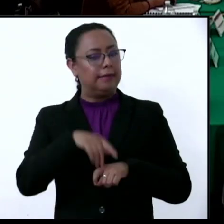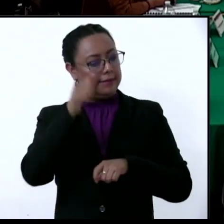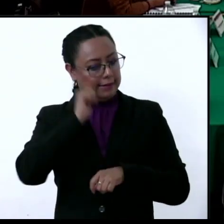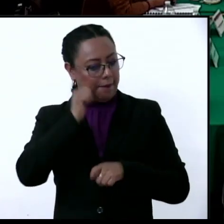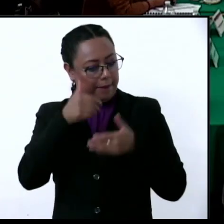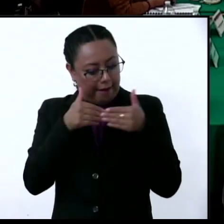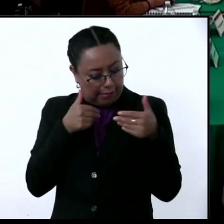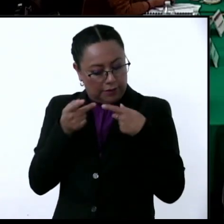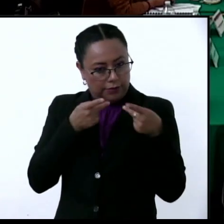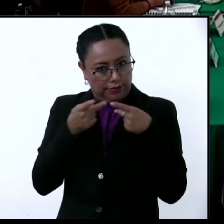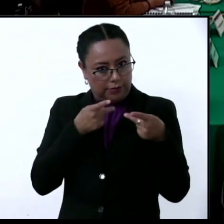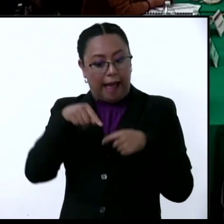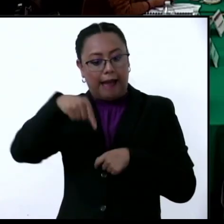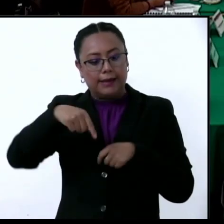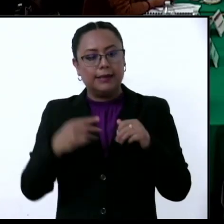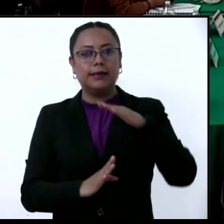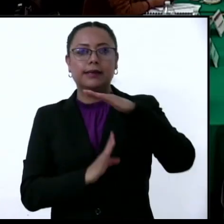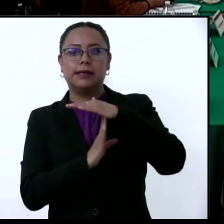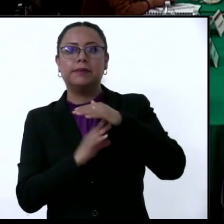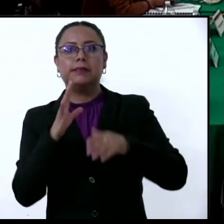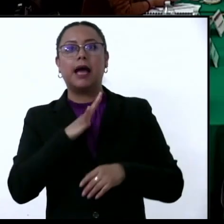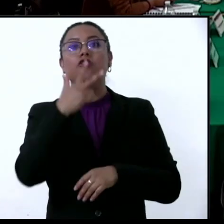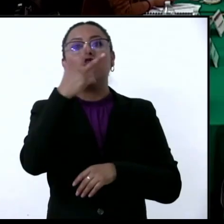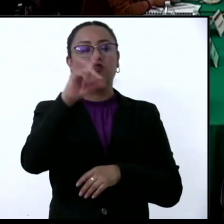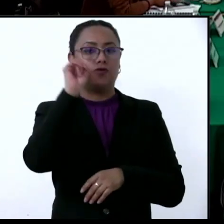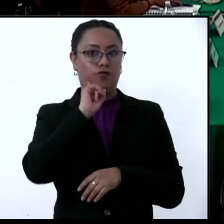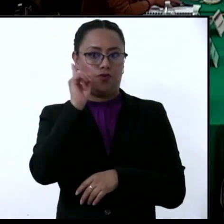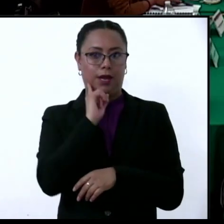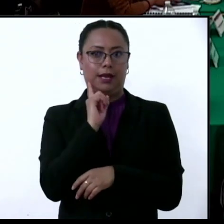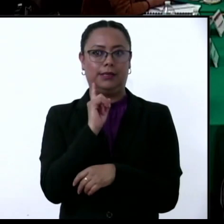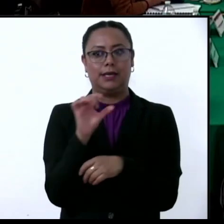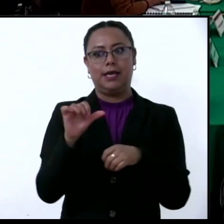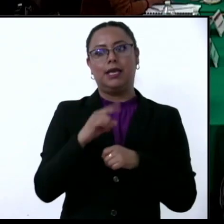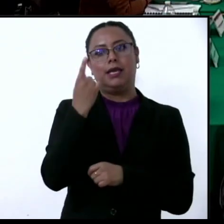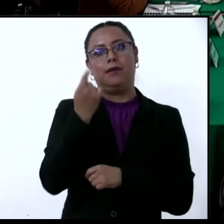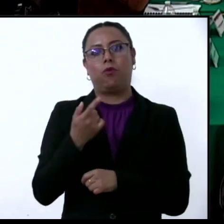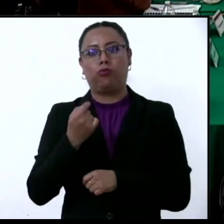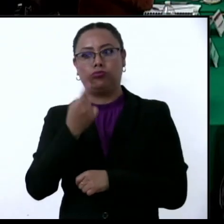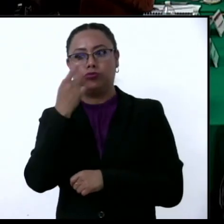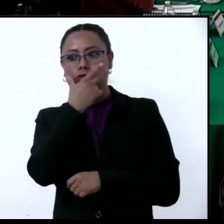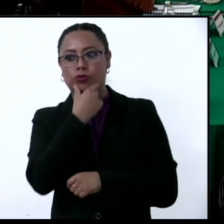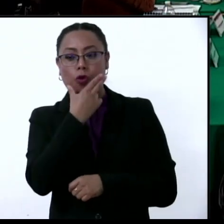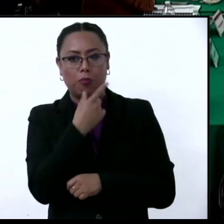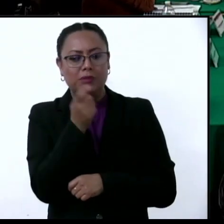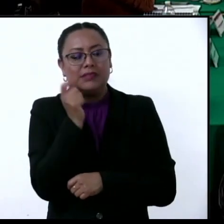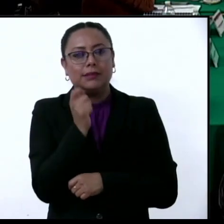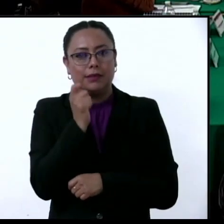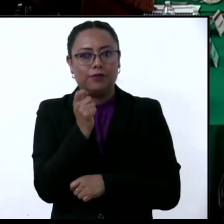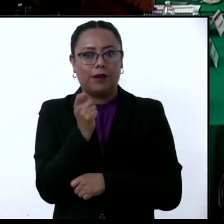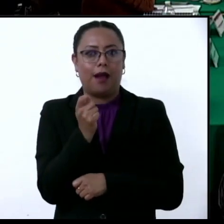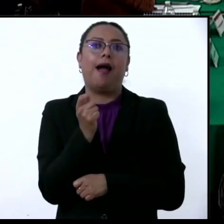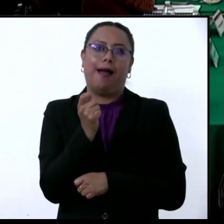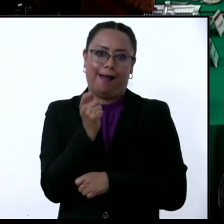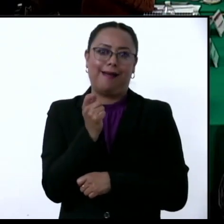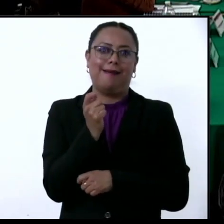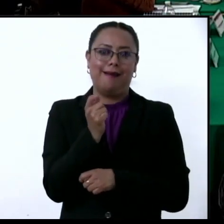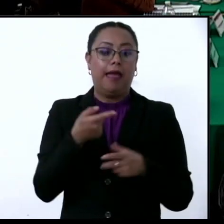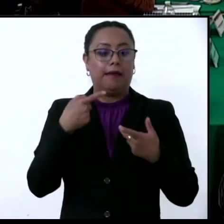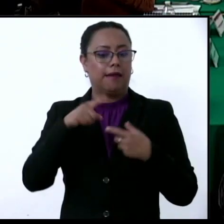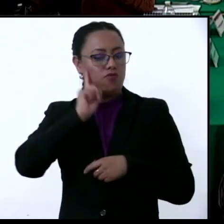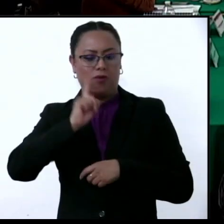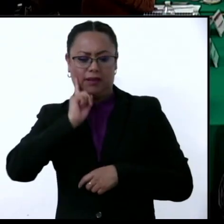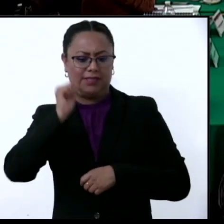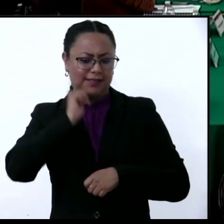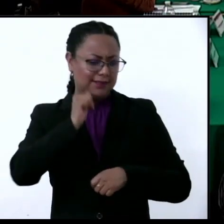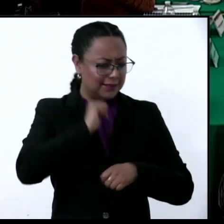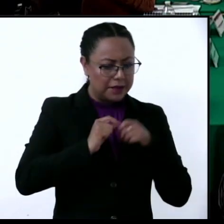gays. Y eso habla del nivel de compromiso con un tema tan importante con nuestra ciudad como es el trabajo y el fomento al empleo, toda